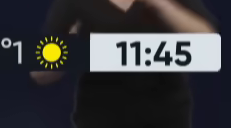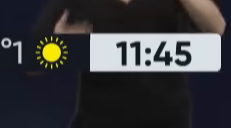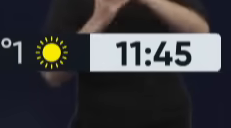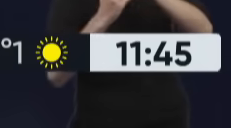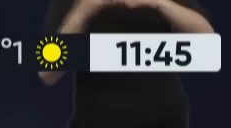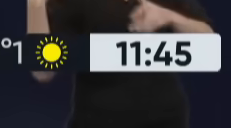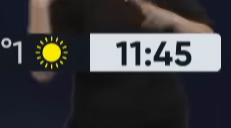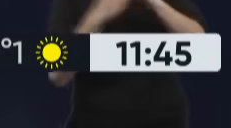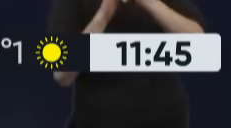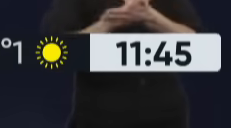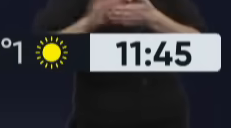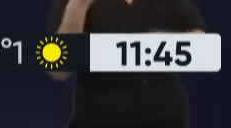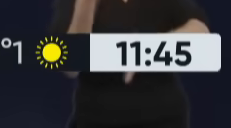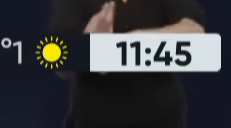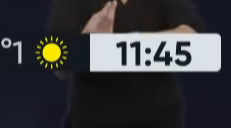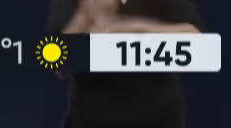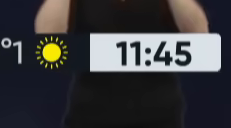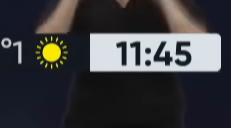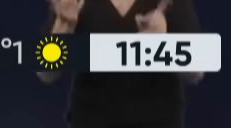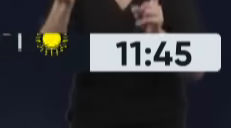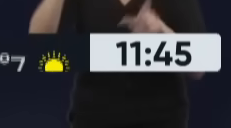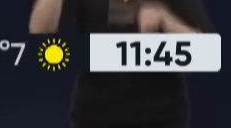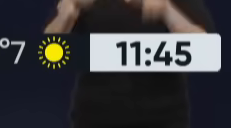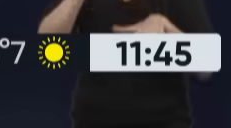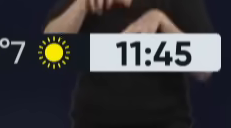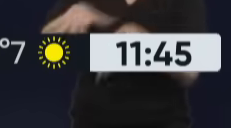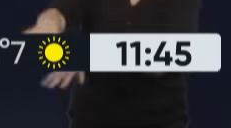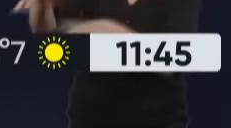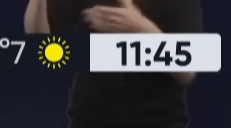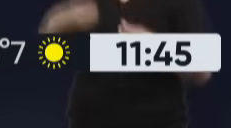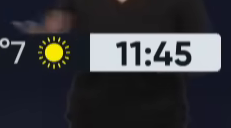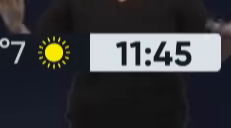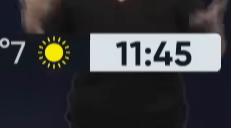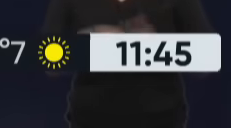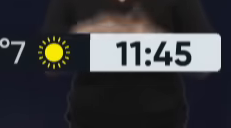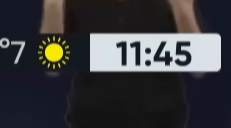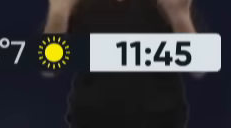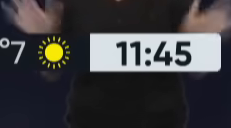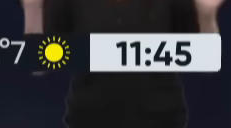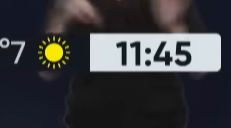Hay causas bien intencionadas, como te decía, digamos que un médico gane más es una obviedad, digamos. El